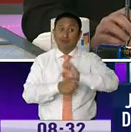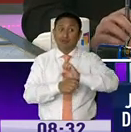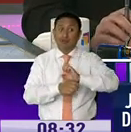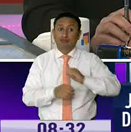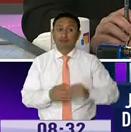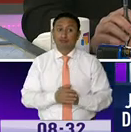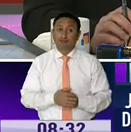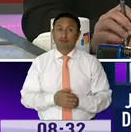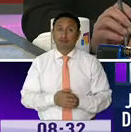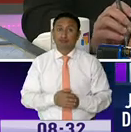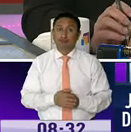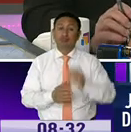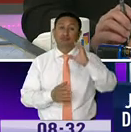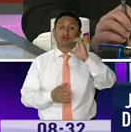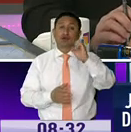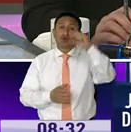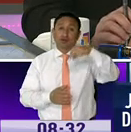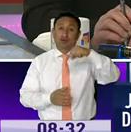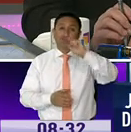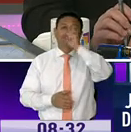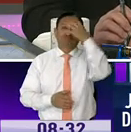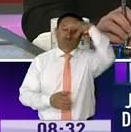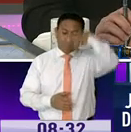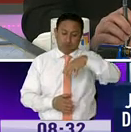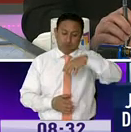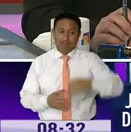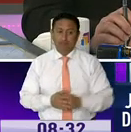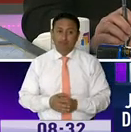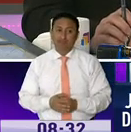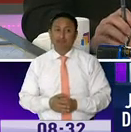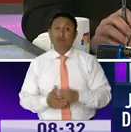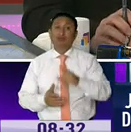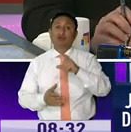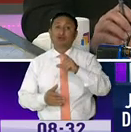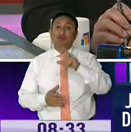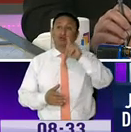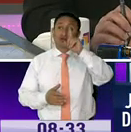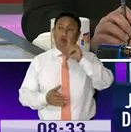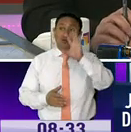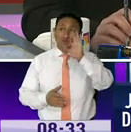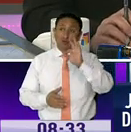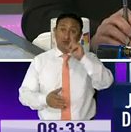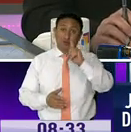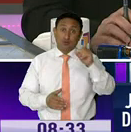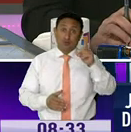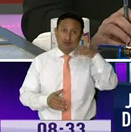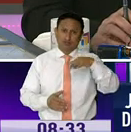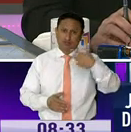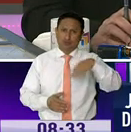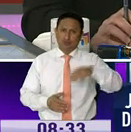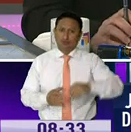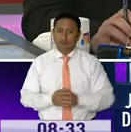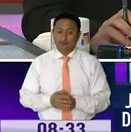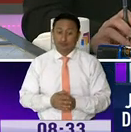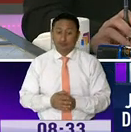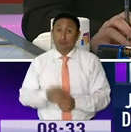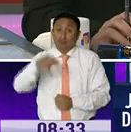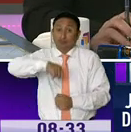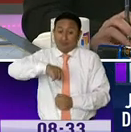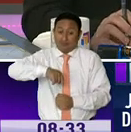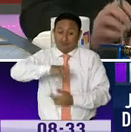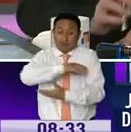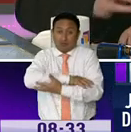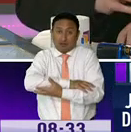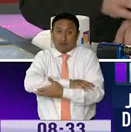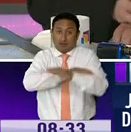las sedes de los COEs provinciales. Por lo tanto, el accionar del 911 y de nuestros funcionarios es bastante sensible, porque si no funciona esta